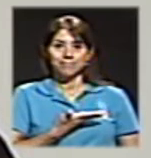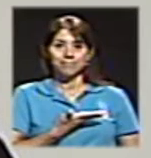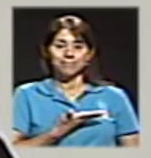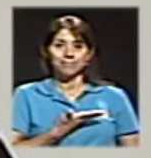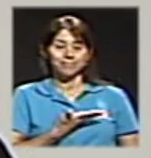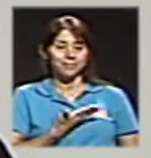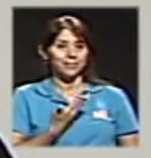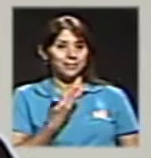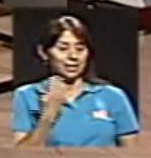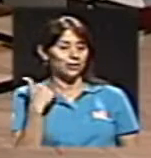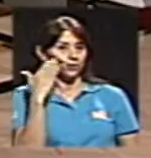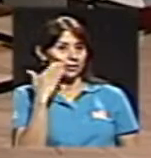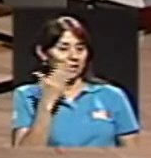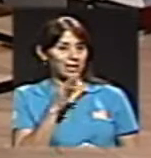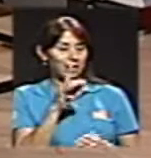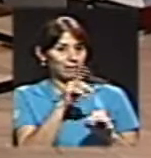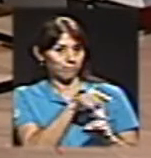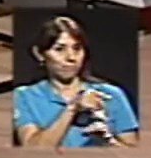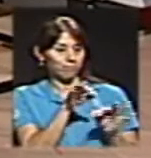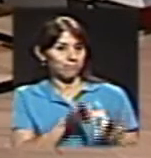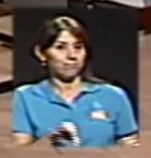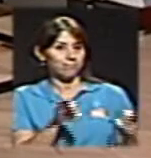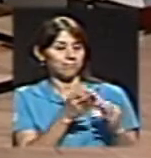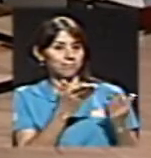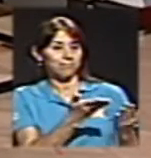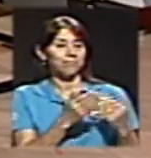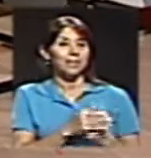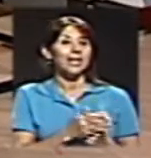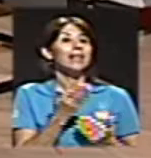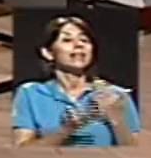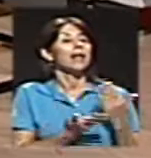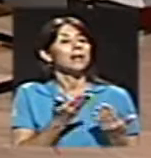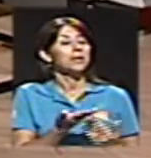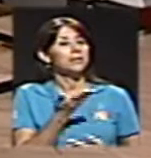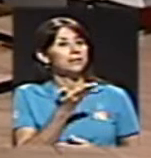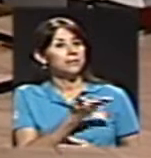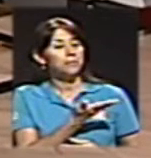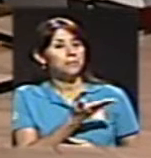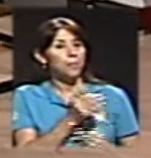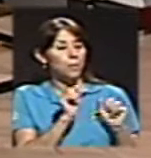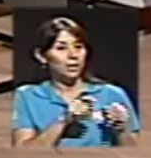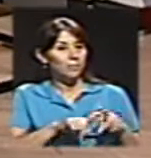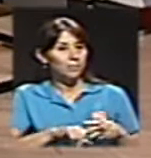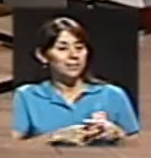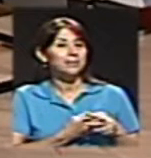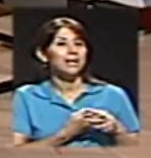de que sé lo valiosos que son ellos. Y tal vez, señor presidente, podemos empezar un poco